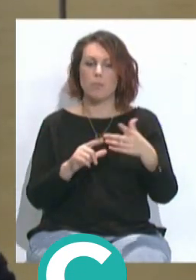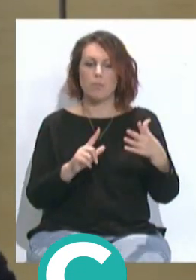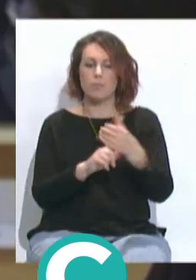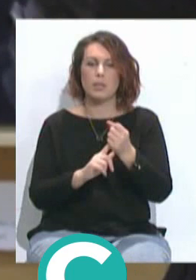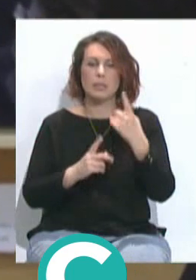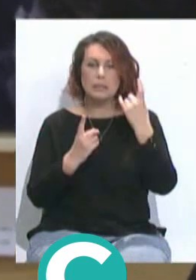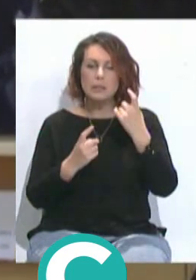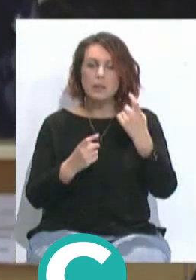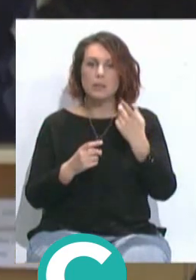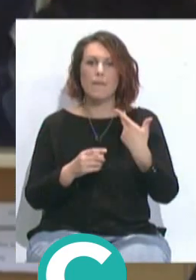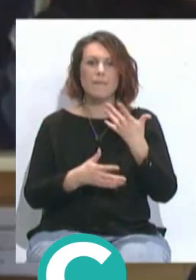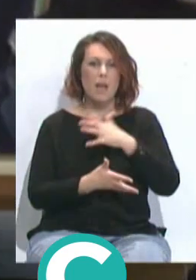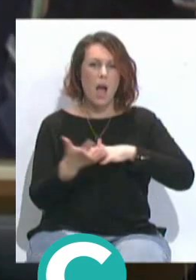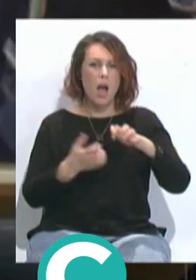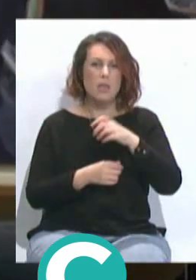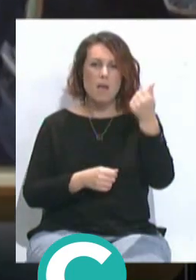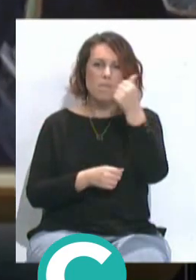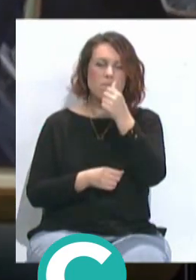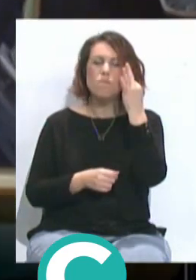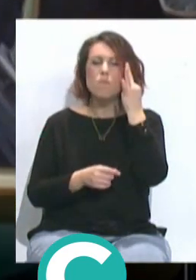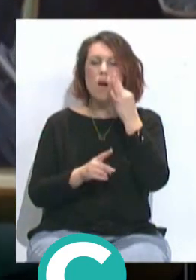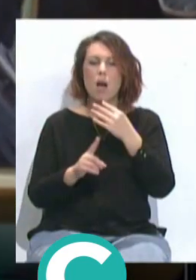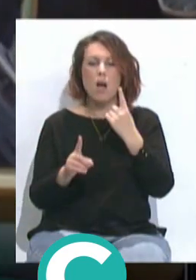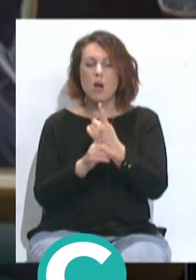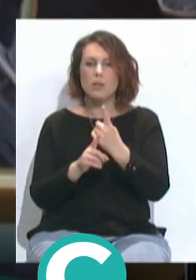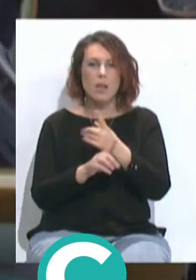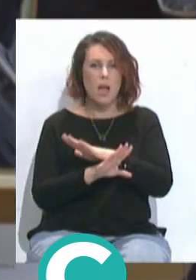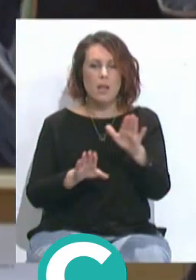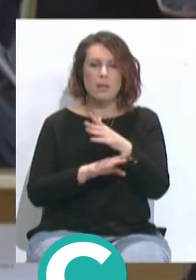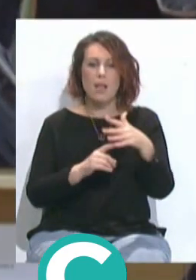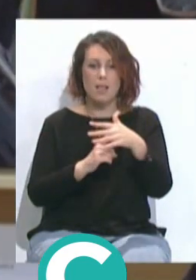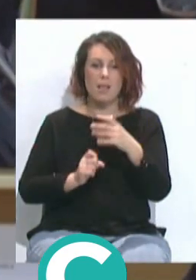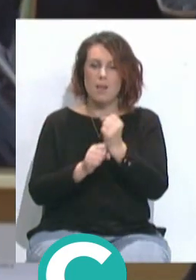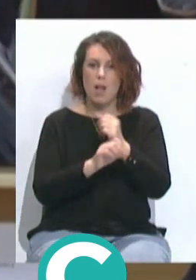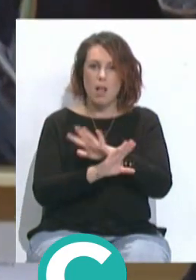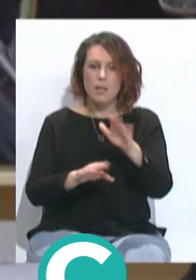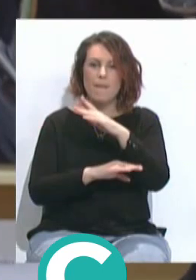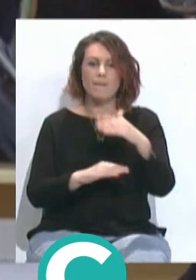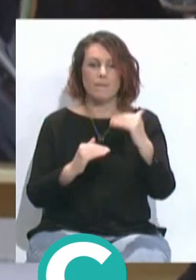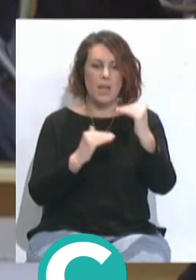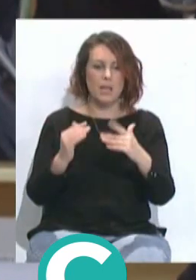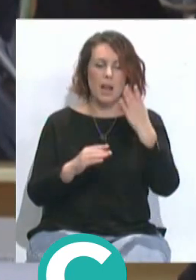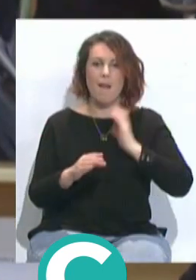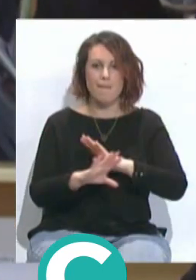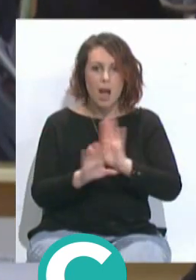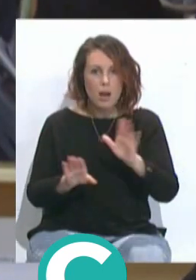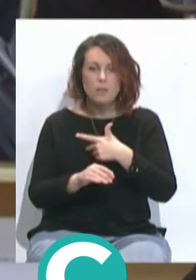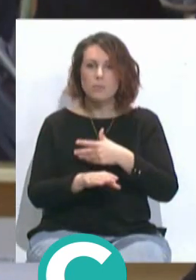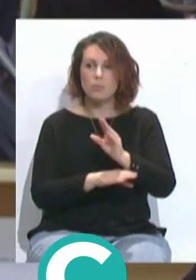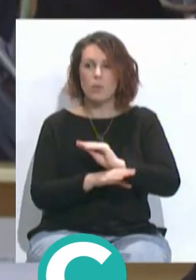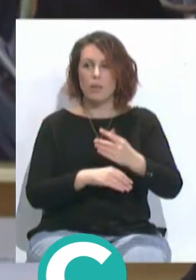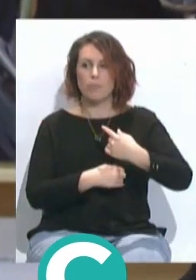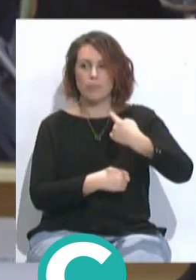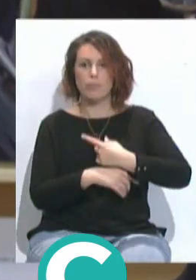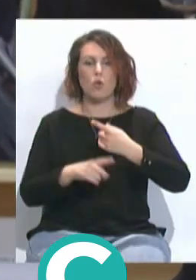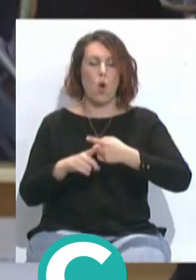esfuerzo. Basta de violencia hacia las mujeres, basta de discriminaciones laborales, basta de brechas salariales, basta de cuidados e impuestos